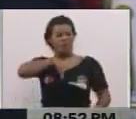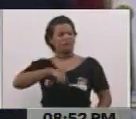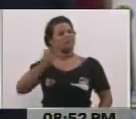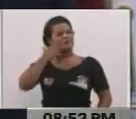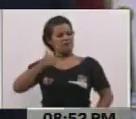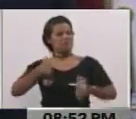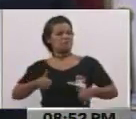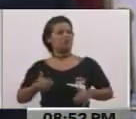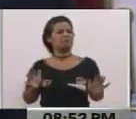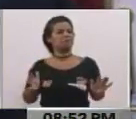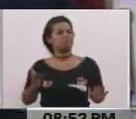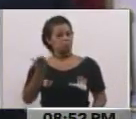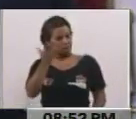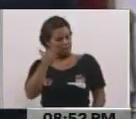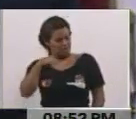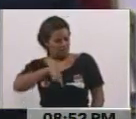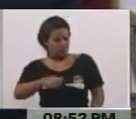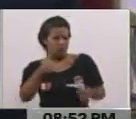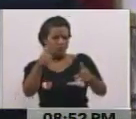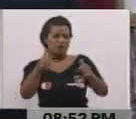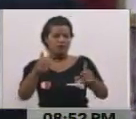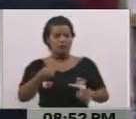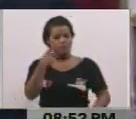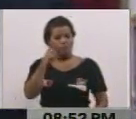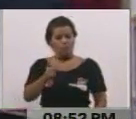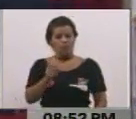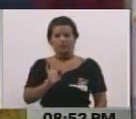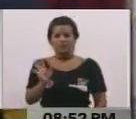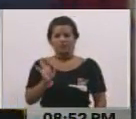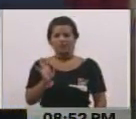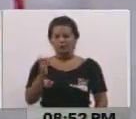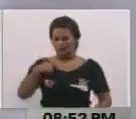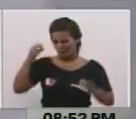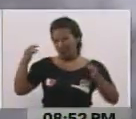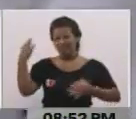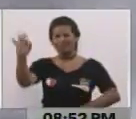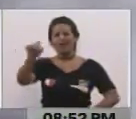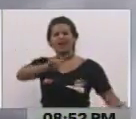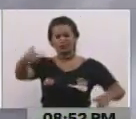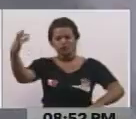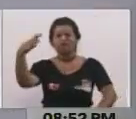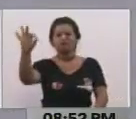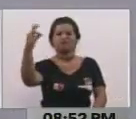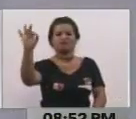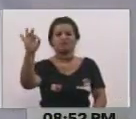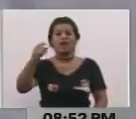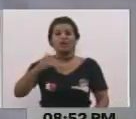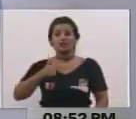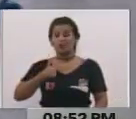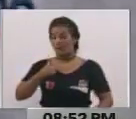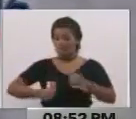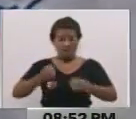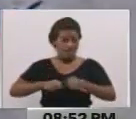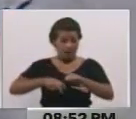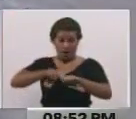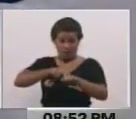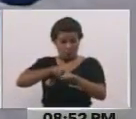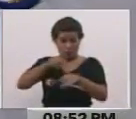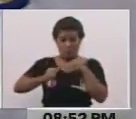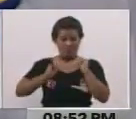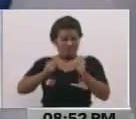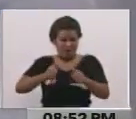que tenía que marcar. Que iba para los papeles. Ya después que sentí que el salto fue bueno,